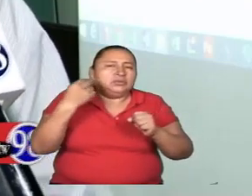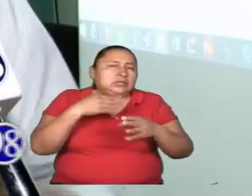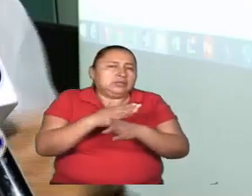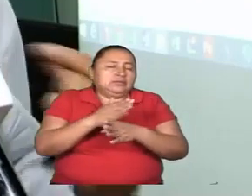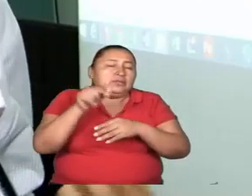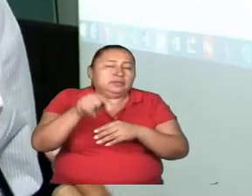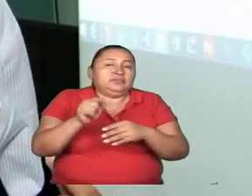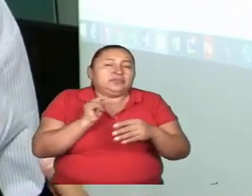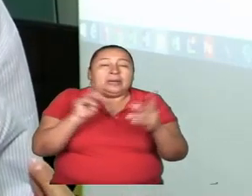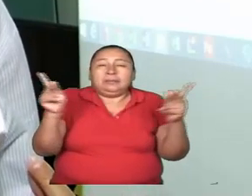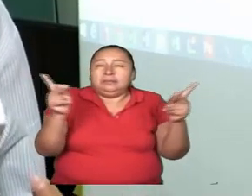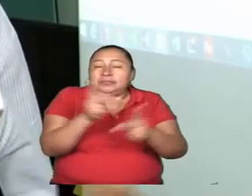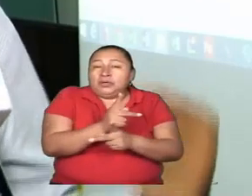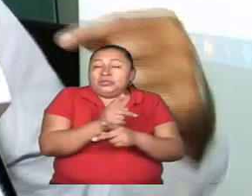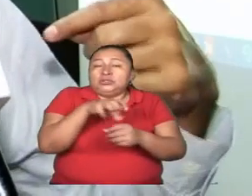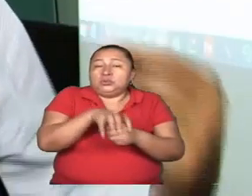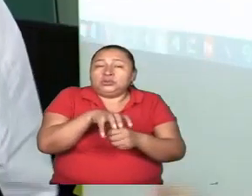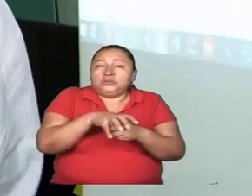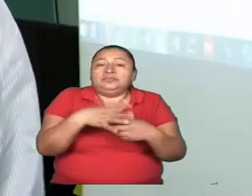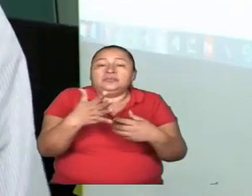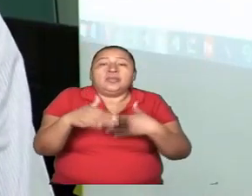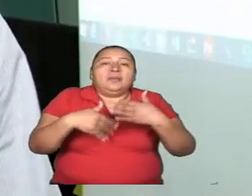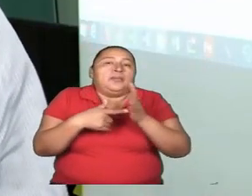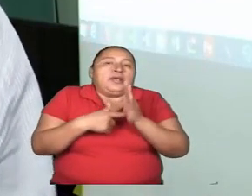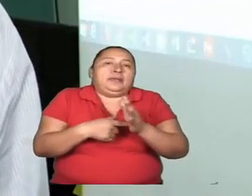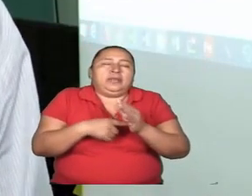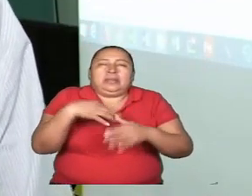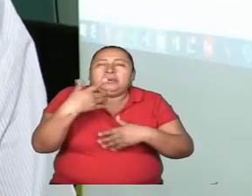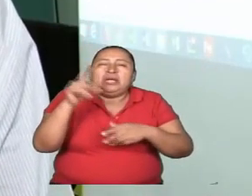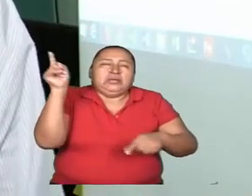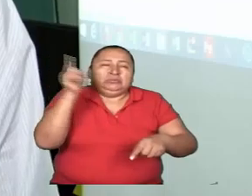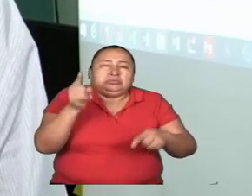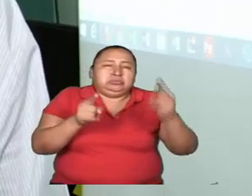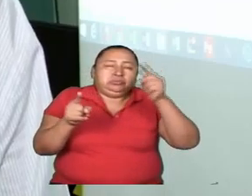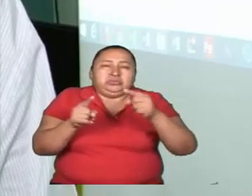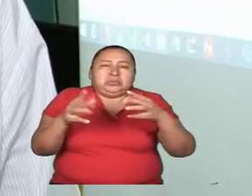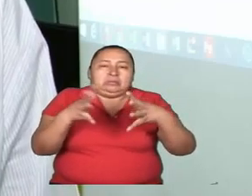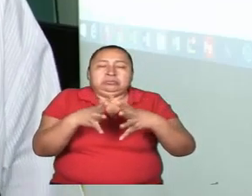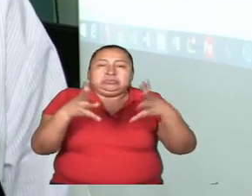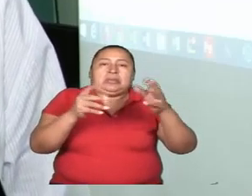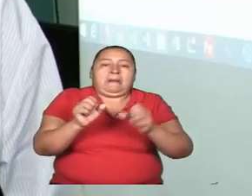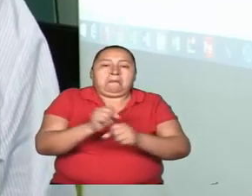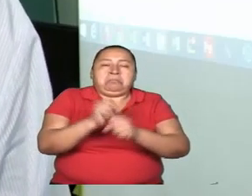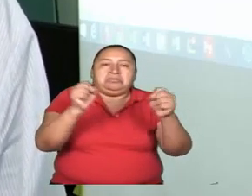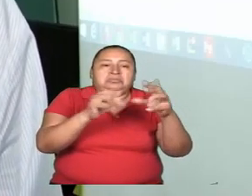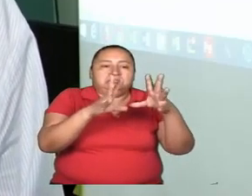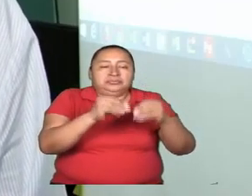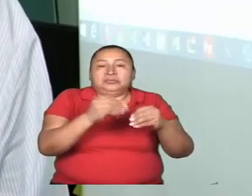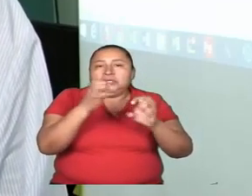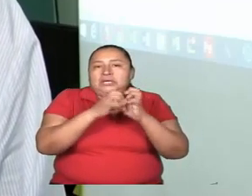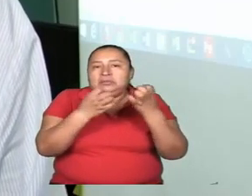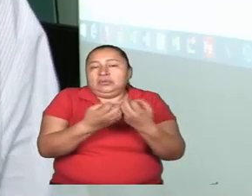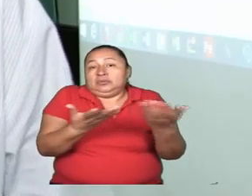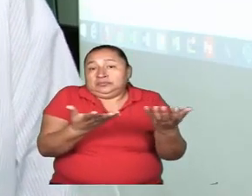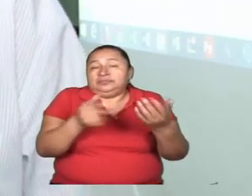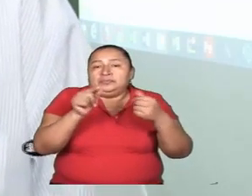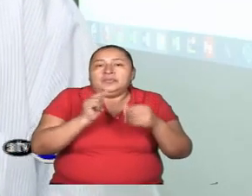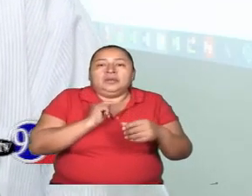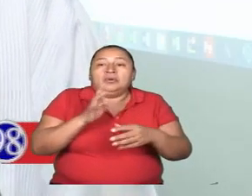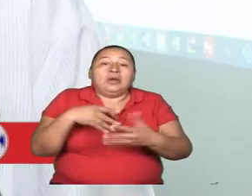caso más grave que nos sucede a nosotros, que después de una tormenta eléctrica o de una fluctuación de energía, se quema un equipo,